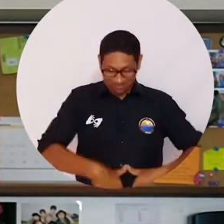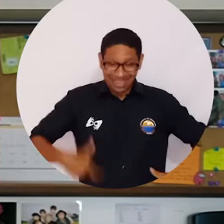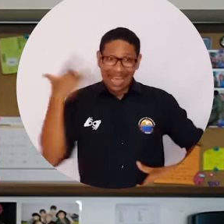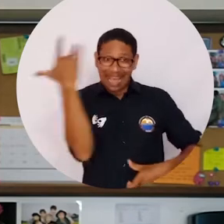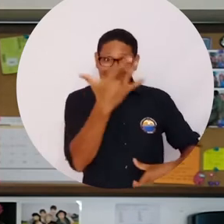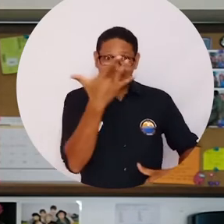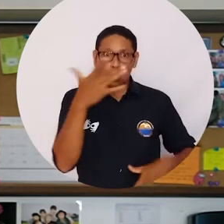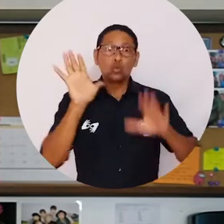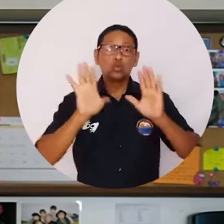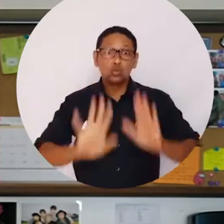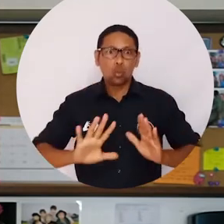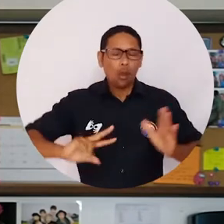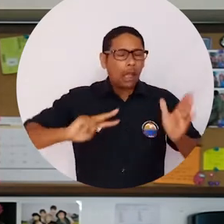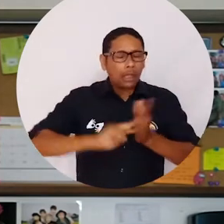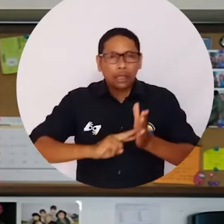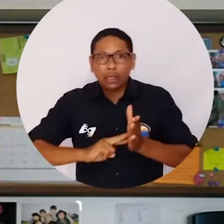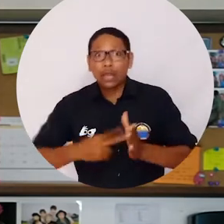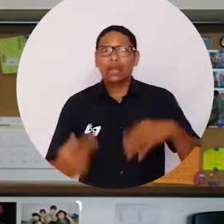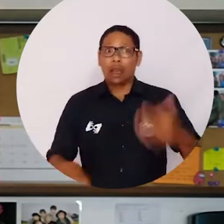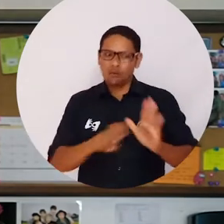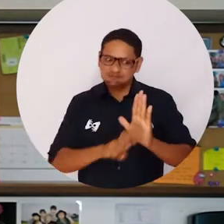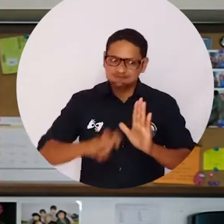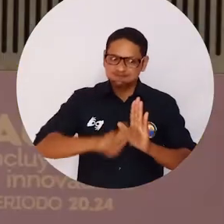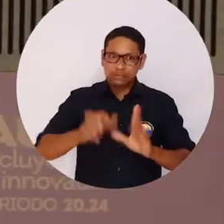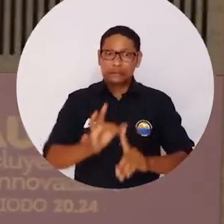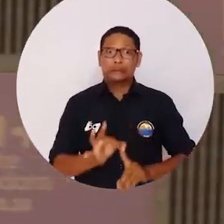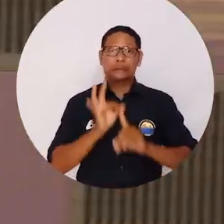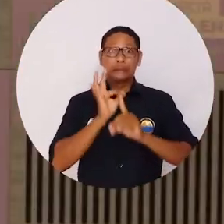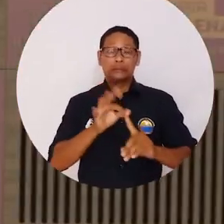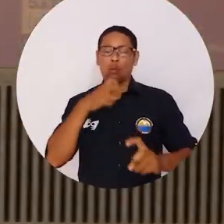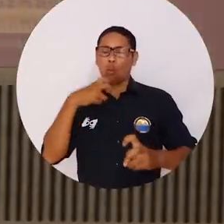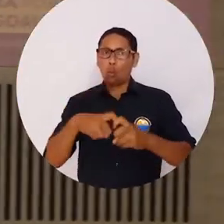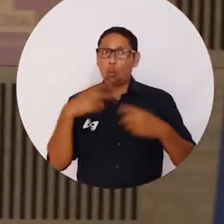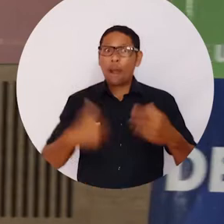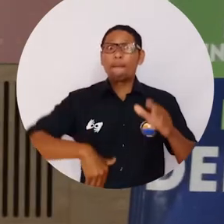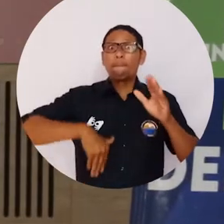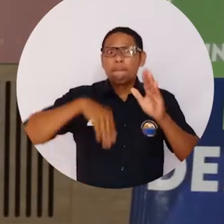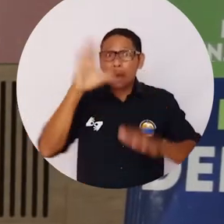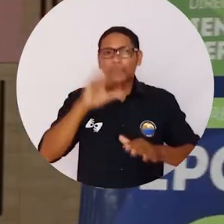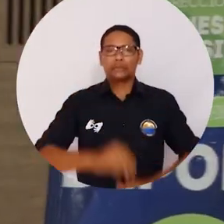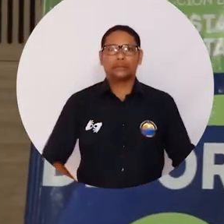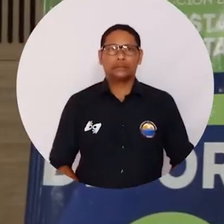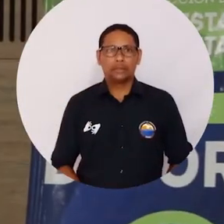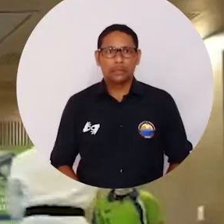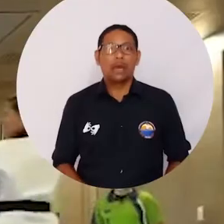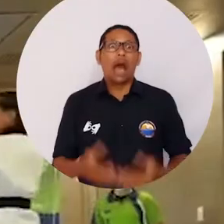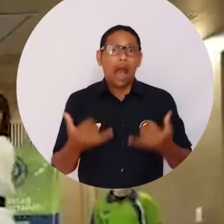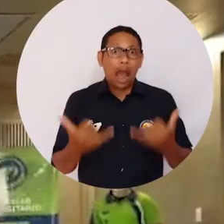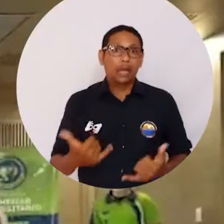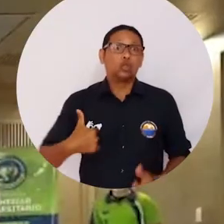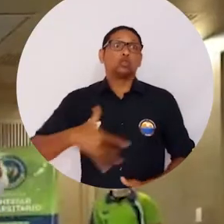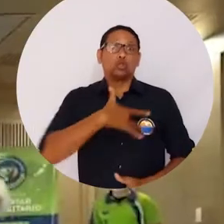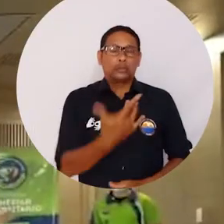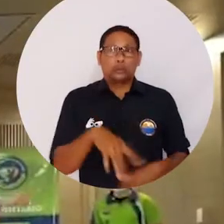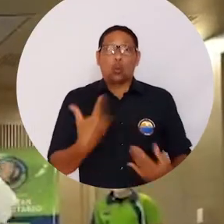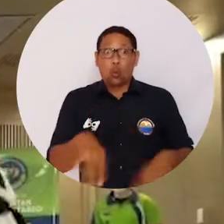cinturones negros colocaron una de las punches, es decir, una de las nuestras técnicas más complicadas que hay en la categoría. Entonces no voy a mentir,